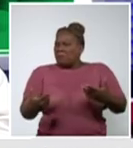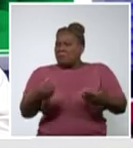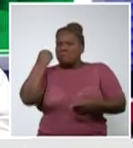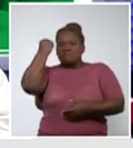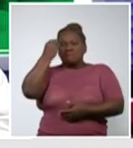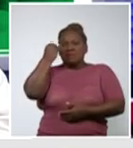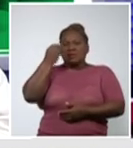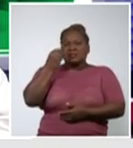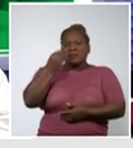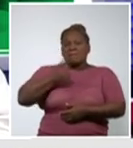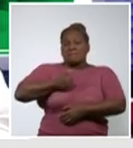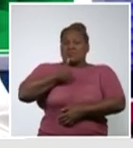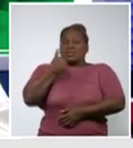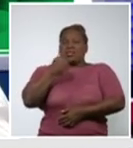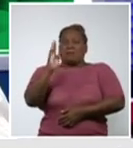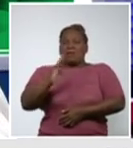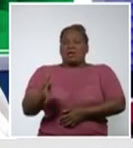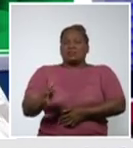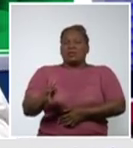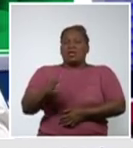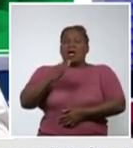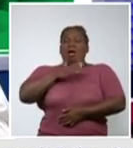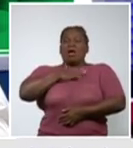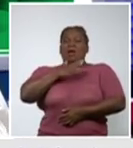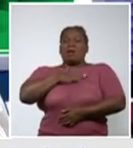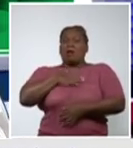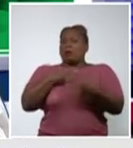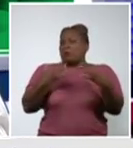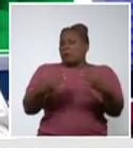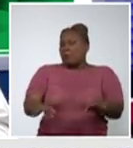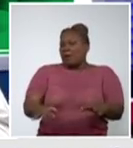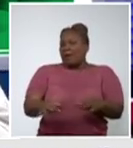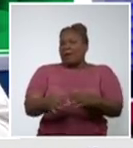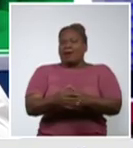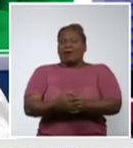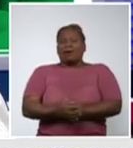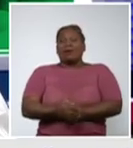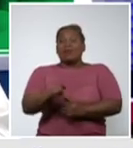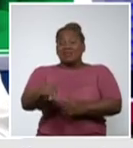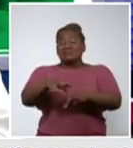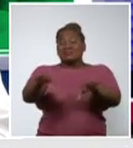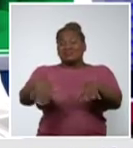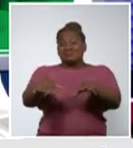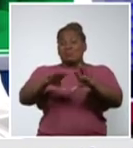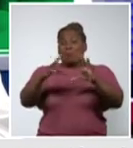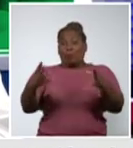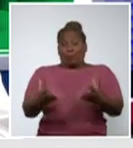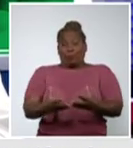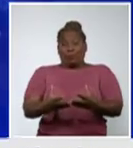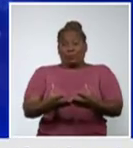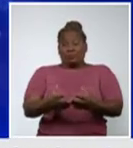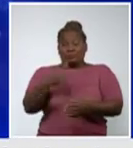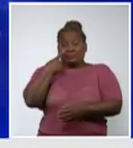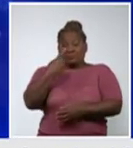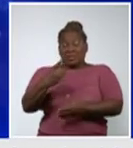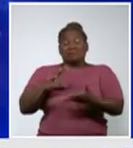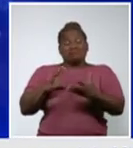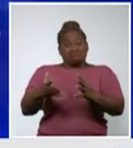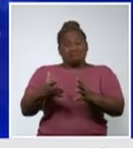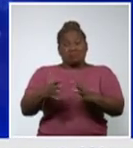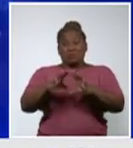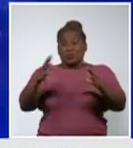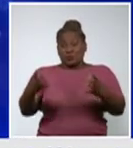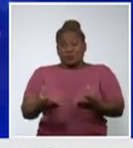pueden reducir esta pandemia. Esta es la situación del mundo, Pepe, como tú ves, sí, un tanto convulsa. Cómo